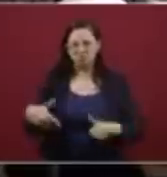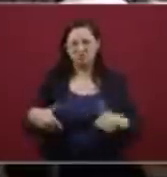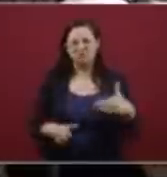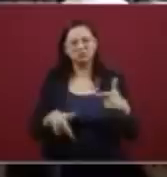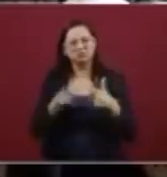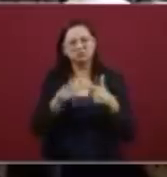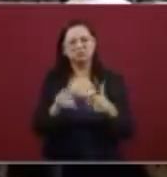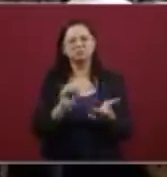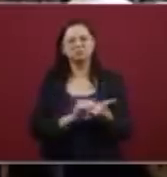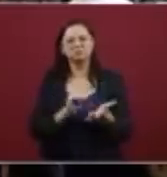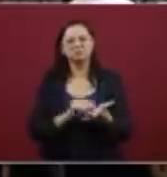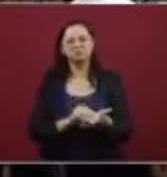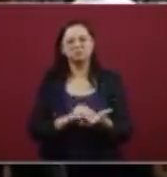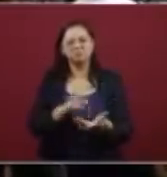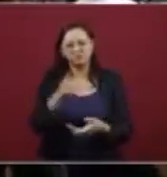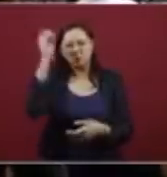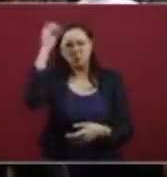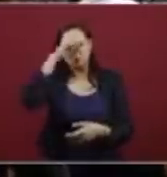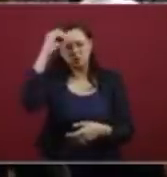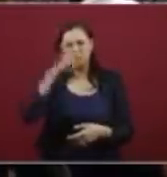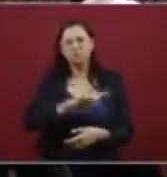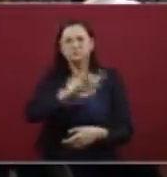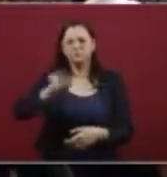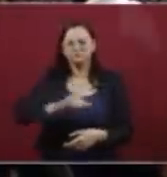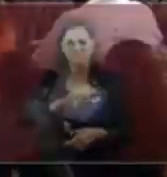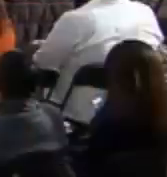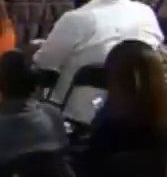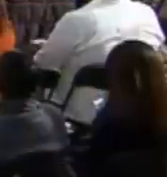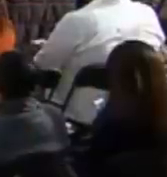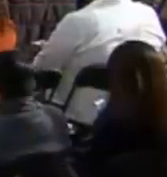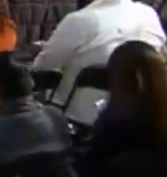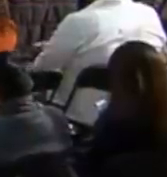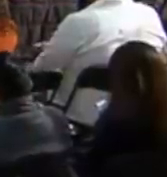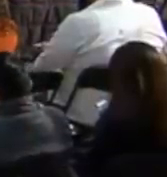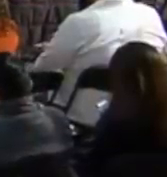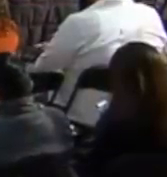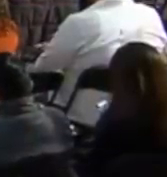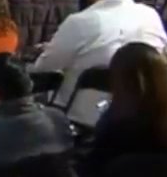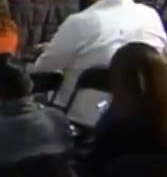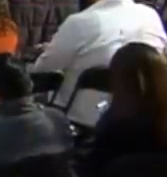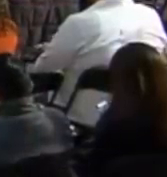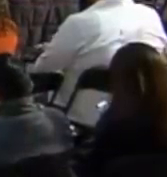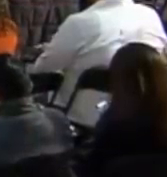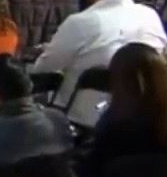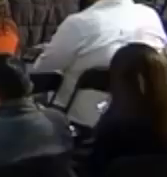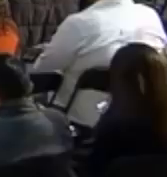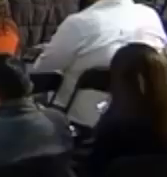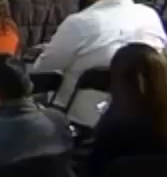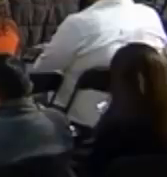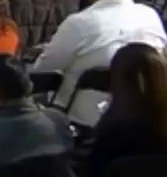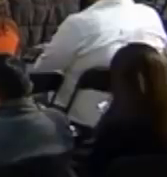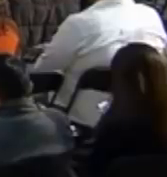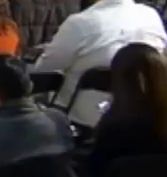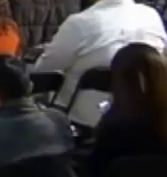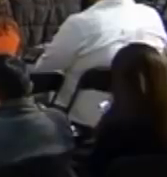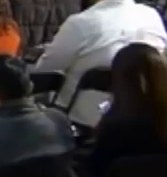Gracias. Bueno, mire, yo he dado instrucciones a Esteban Moctezuma